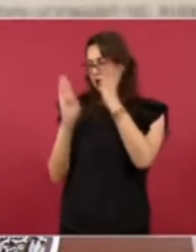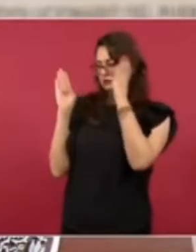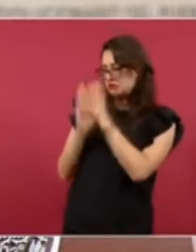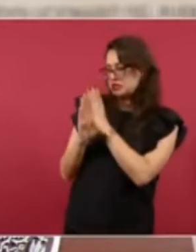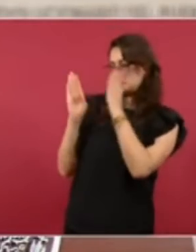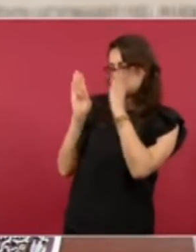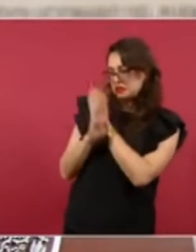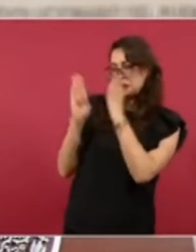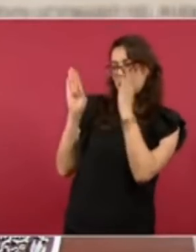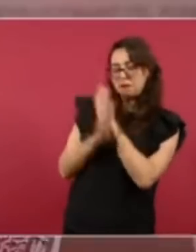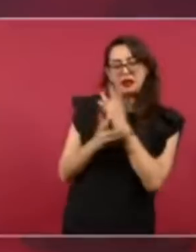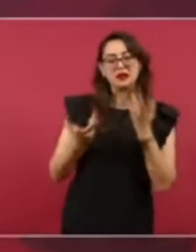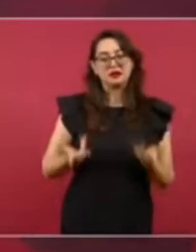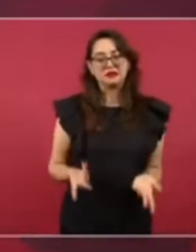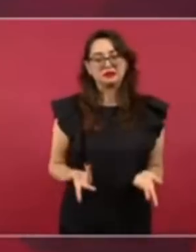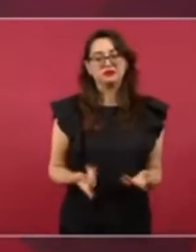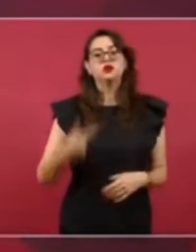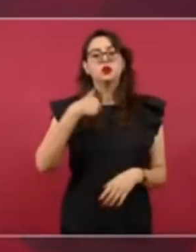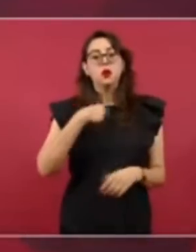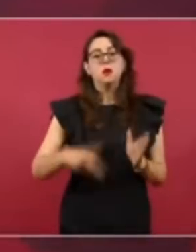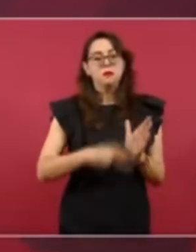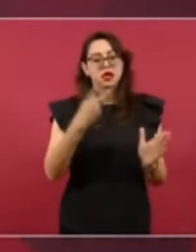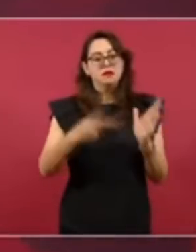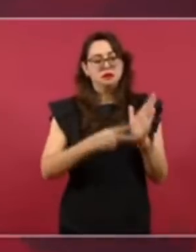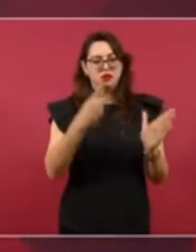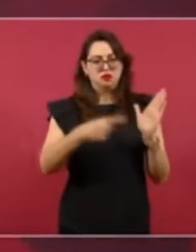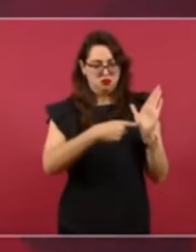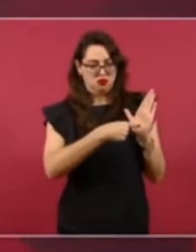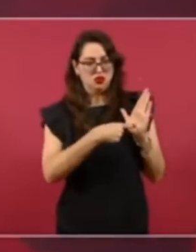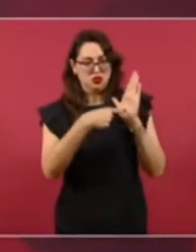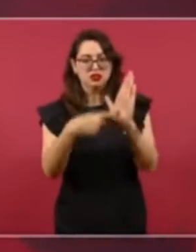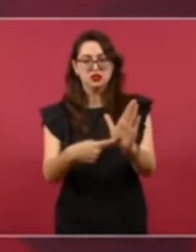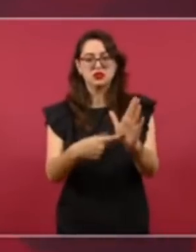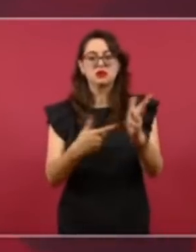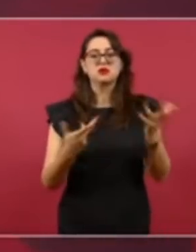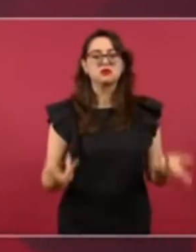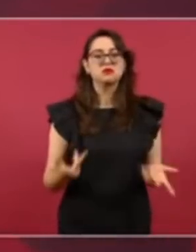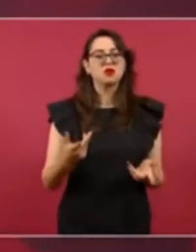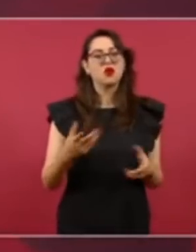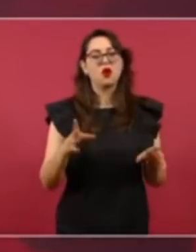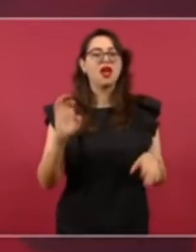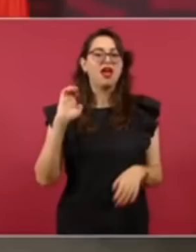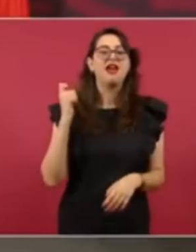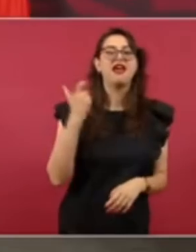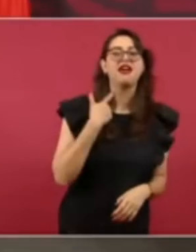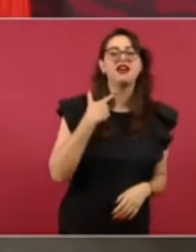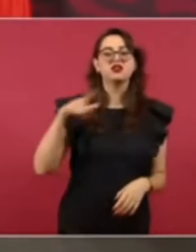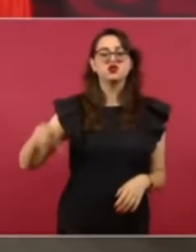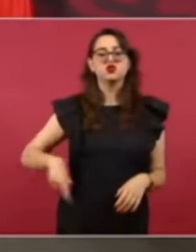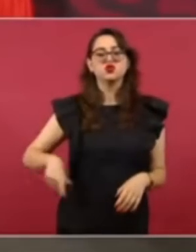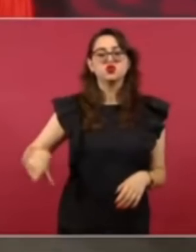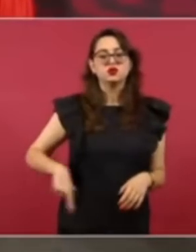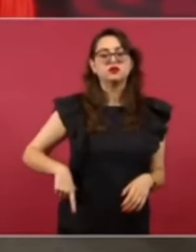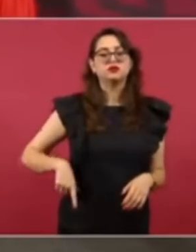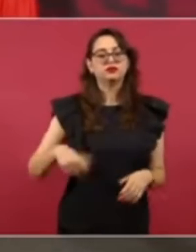Amigos y amigas, con esto me despido. Ya saben, si te gustó la información, si te gustó el video, suscríbete a este canal. Dale